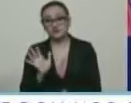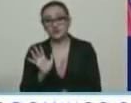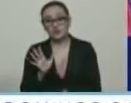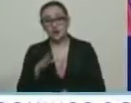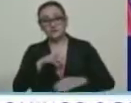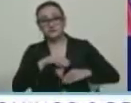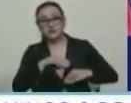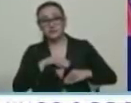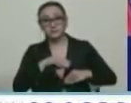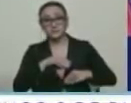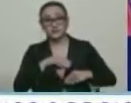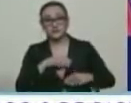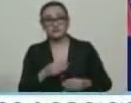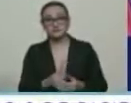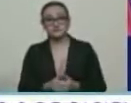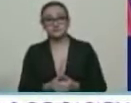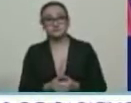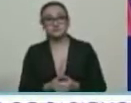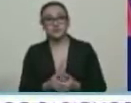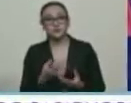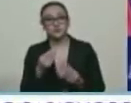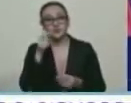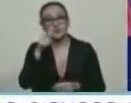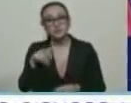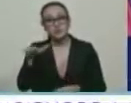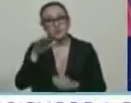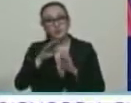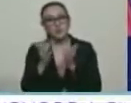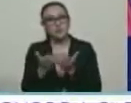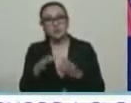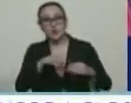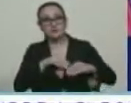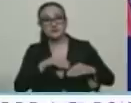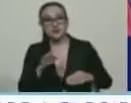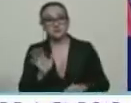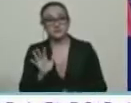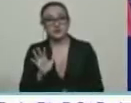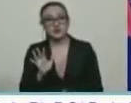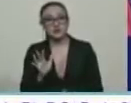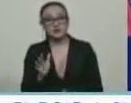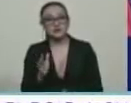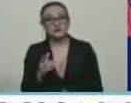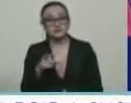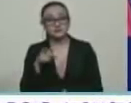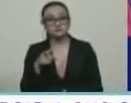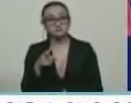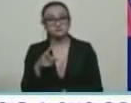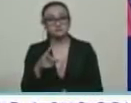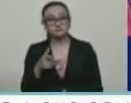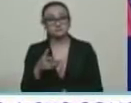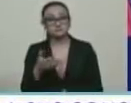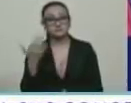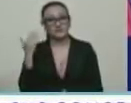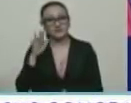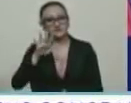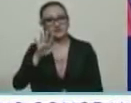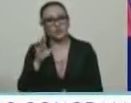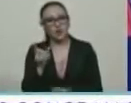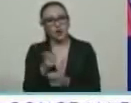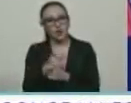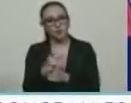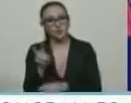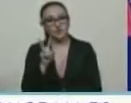de muchísimos pueblos en el mundo. Y es el evento que pasó en el 5 de agosto